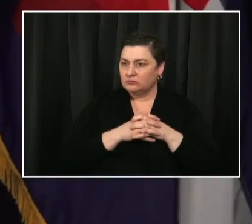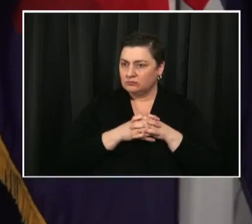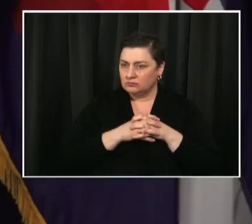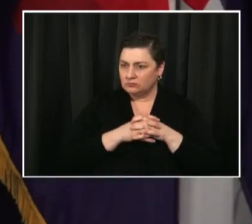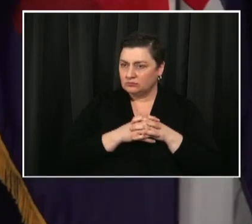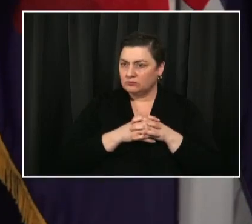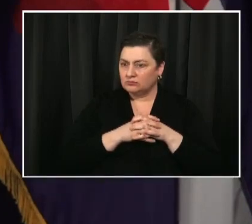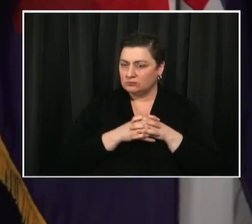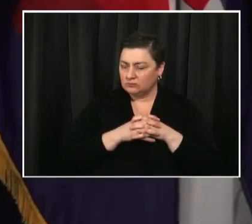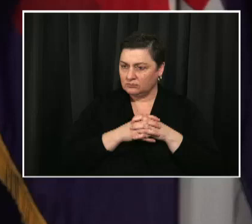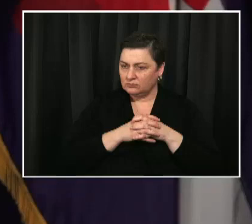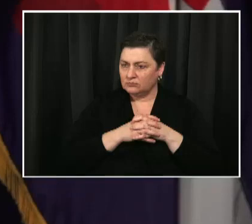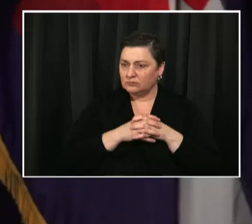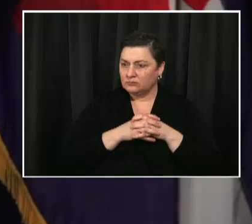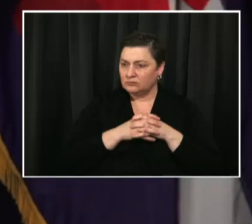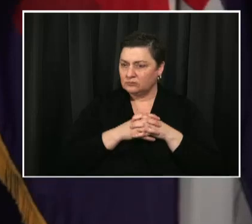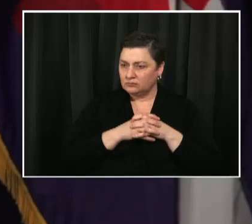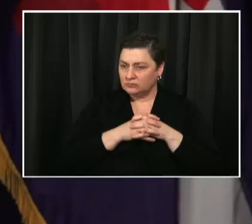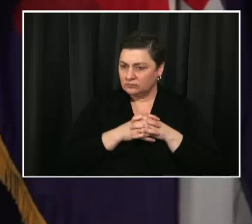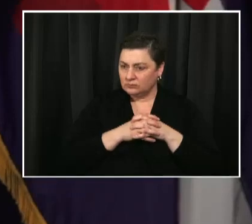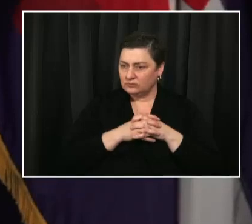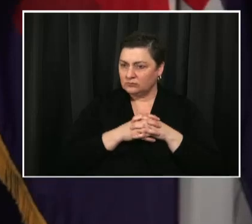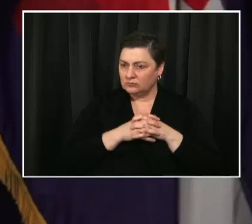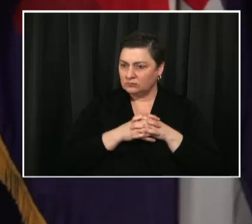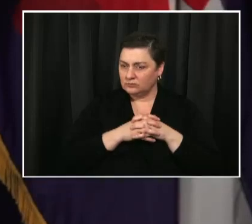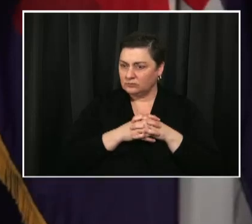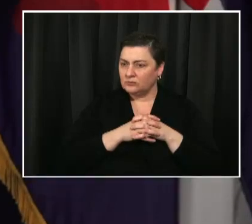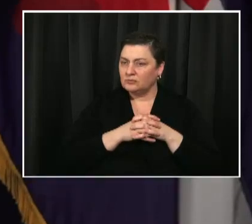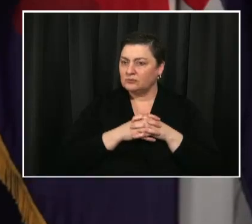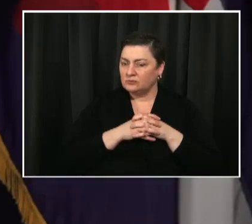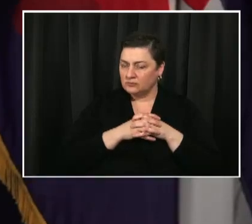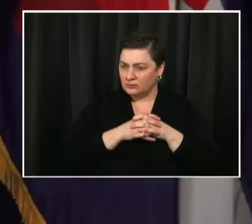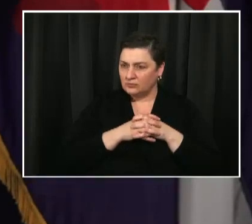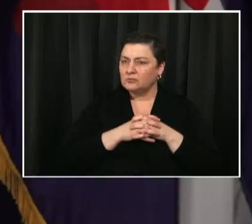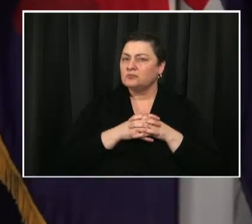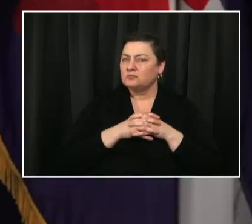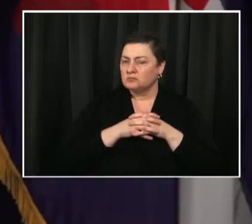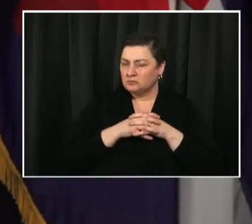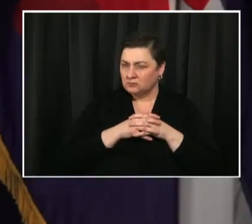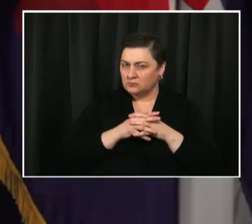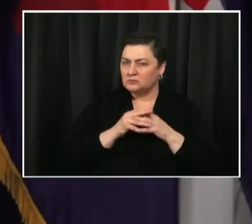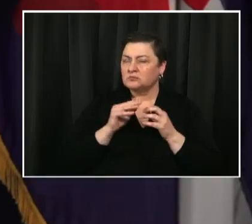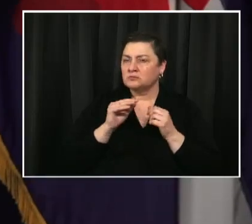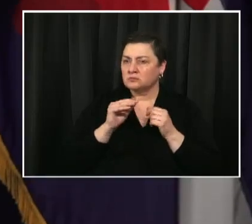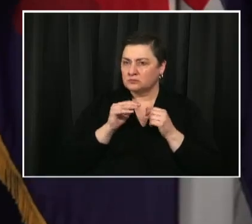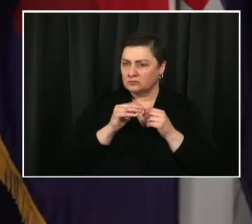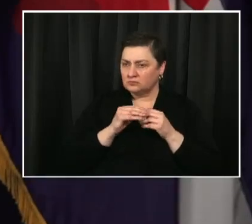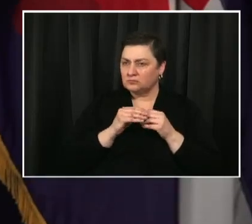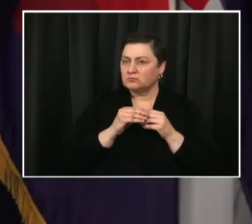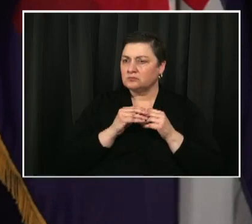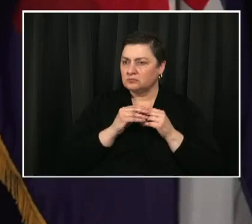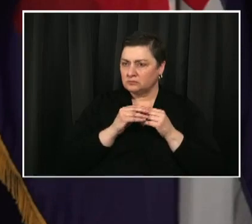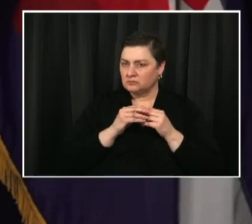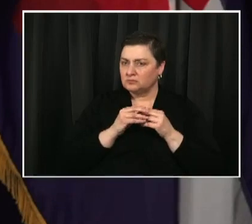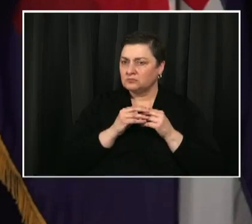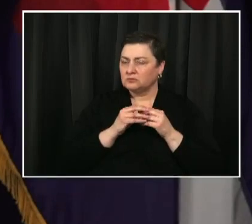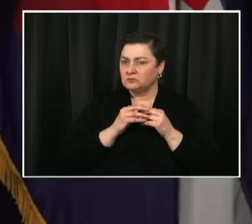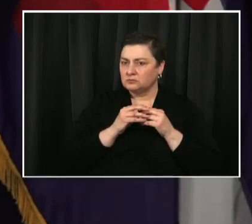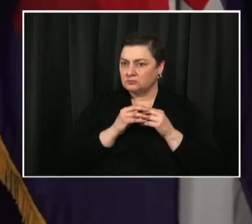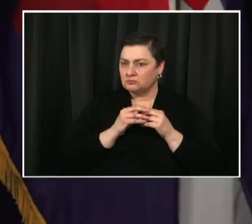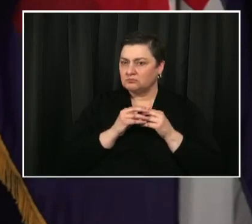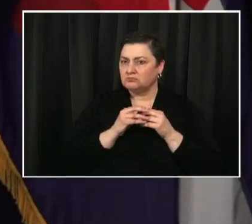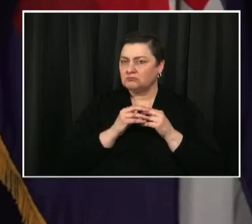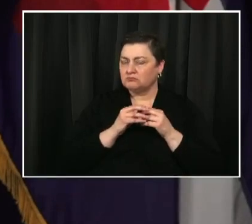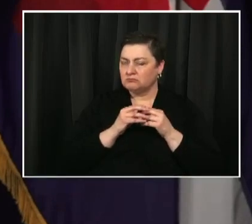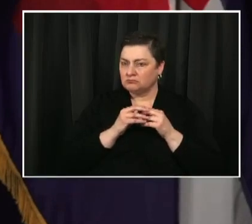pueden recibirlo. Las personas más de 50 años y también trabajadores en primera línea como los trabajadores en